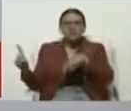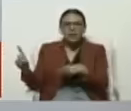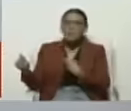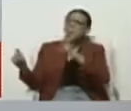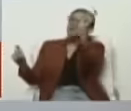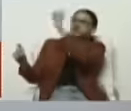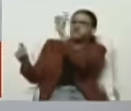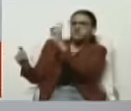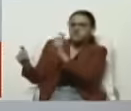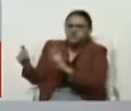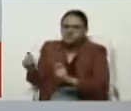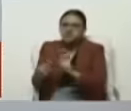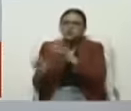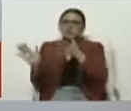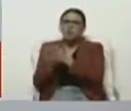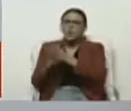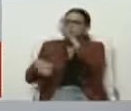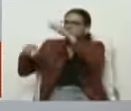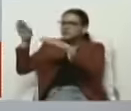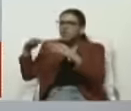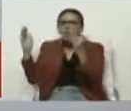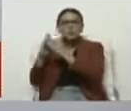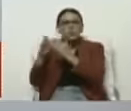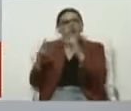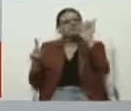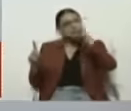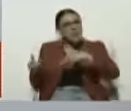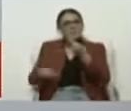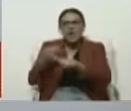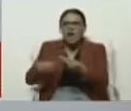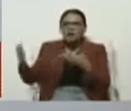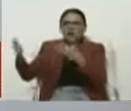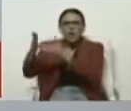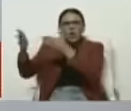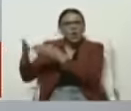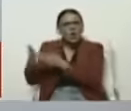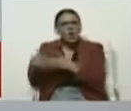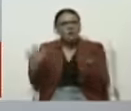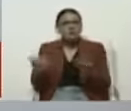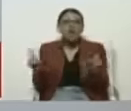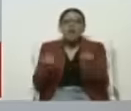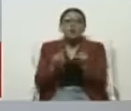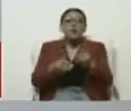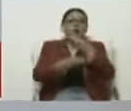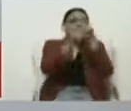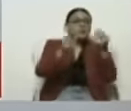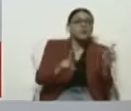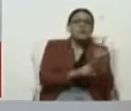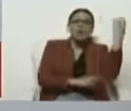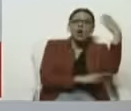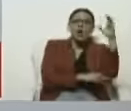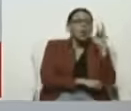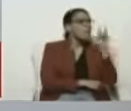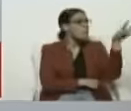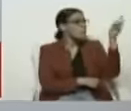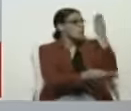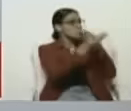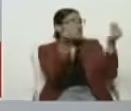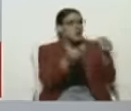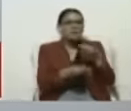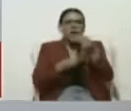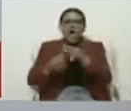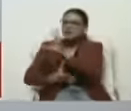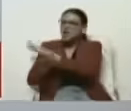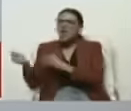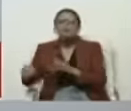estilo del paramilitarismo y del narcotráfico colombiano. Exactamente el mismo expediente, exactamente